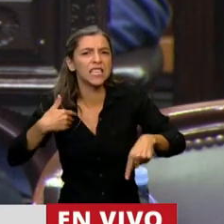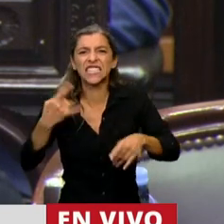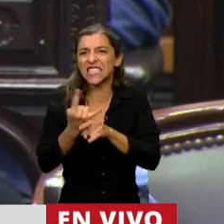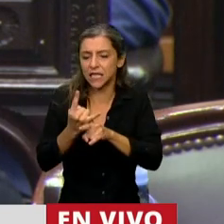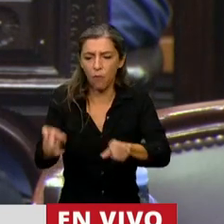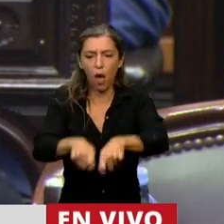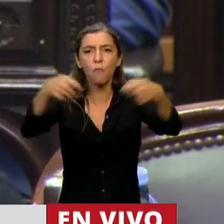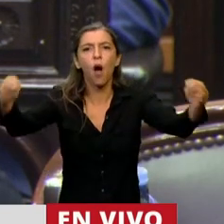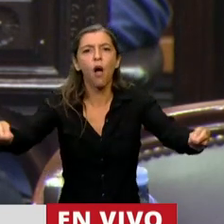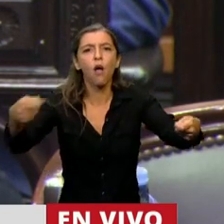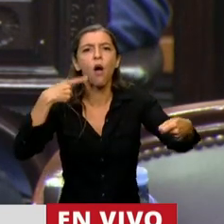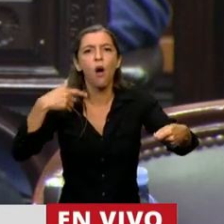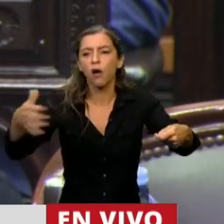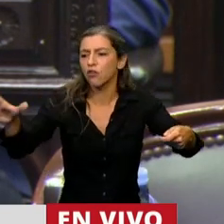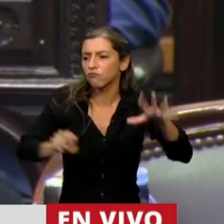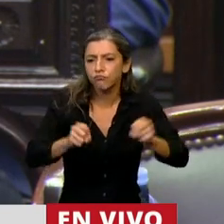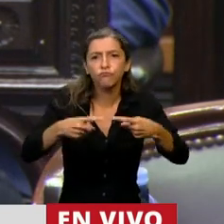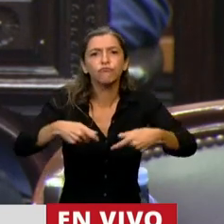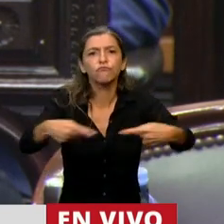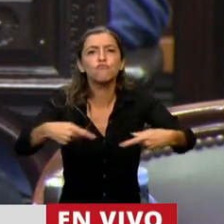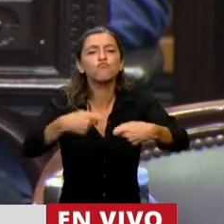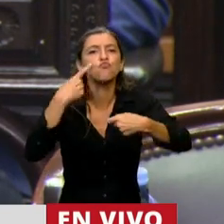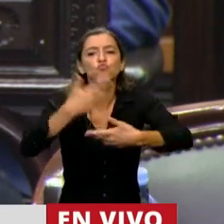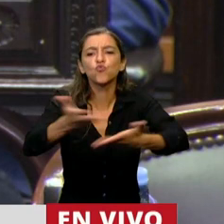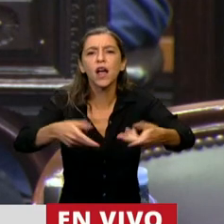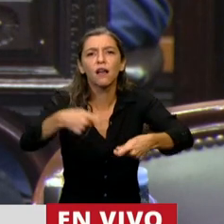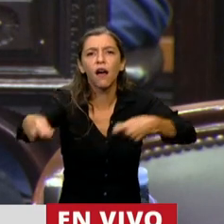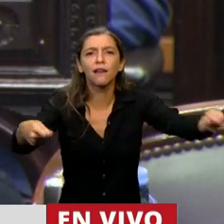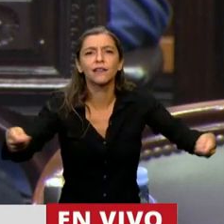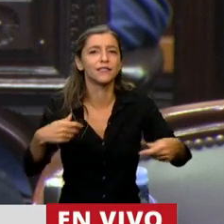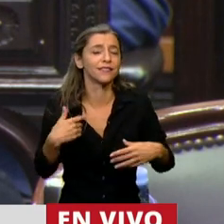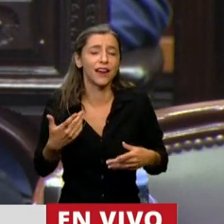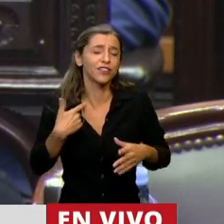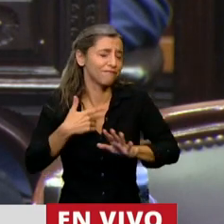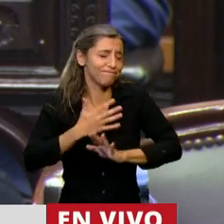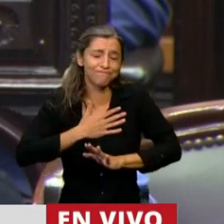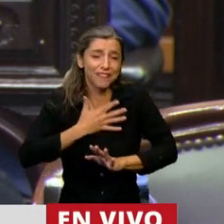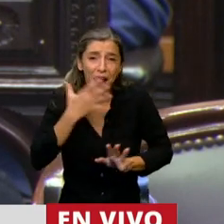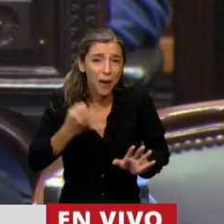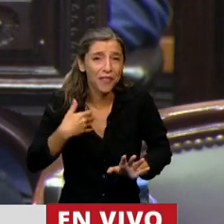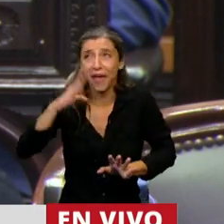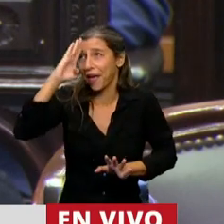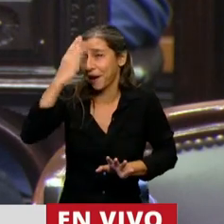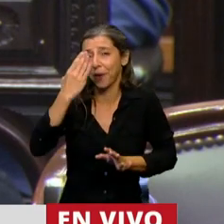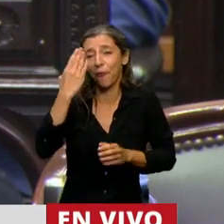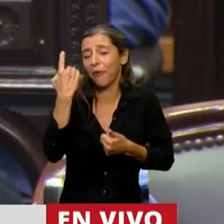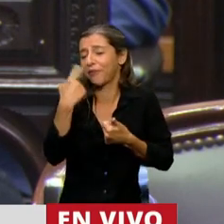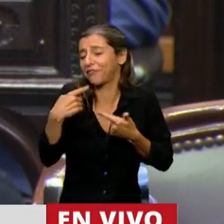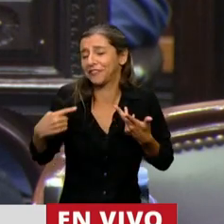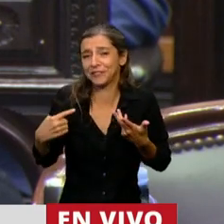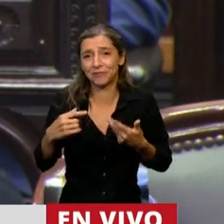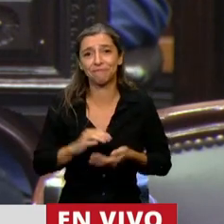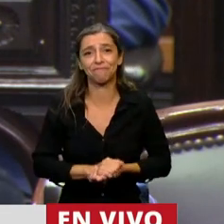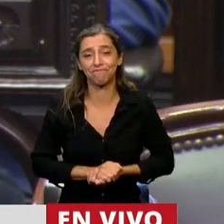memoria, y no quiero entretenerlo de los recuerdos que tengo. Entonces lo que quiero